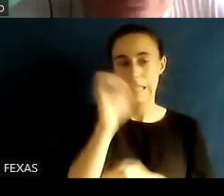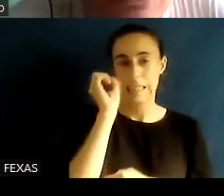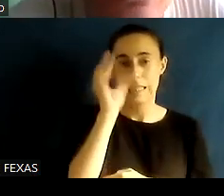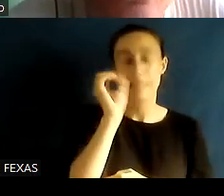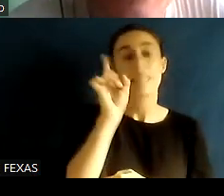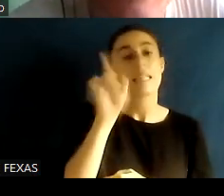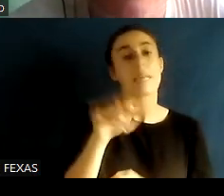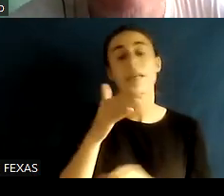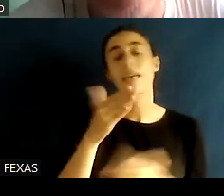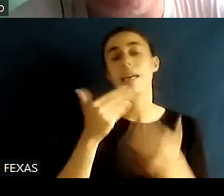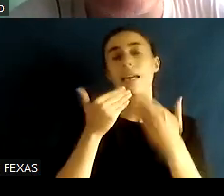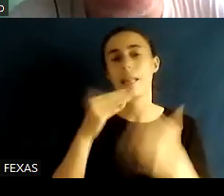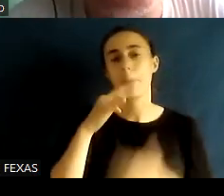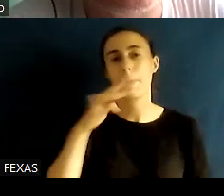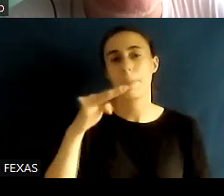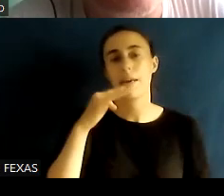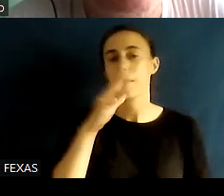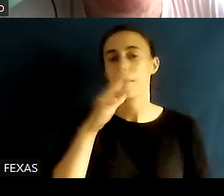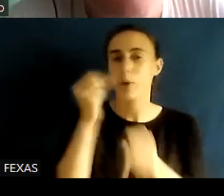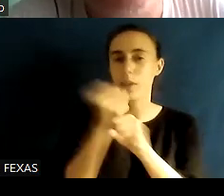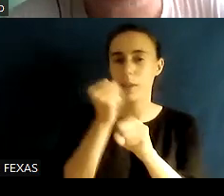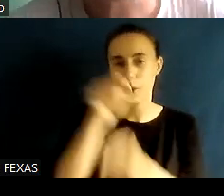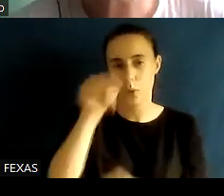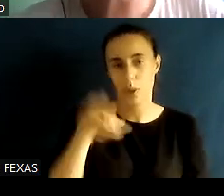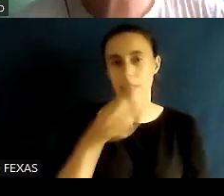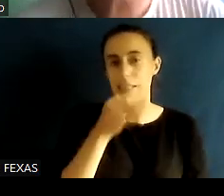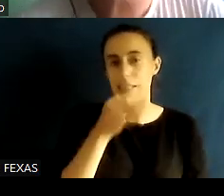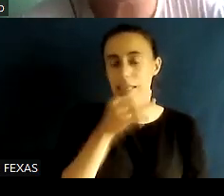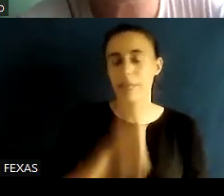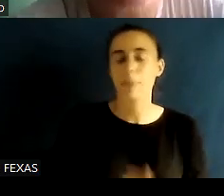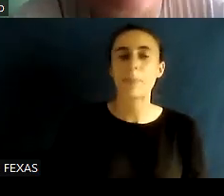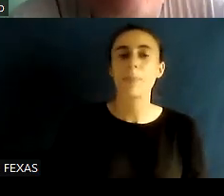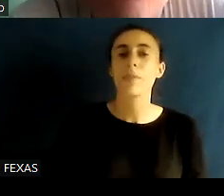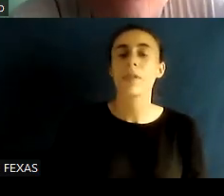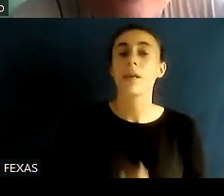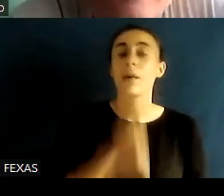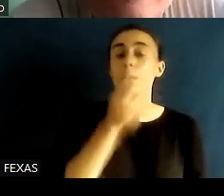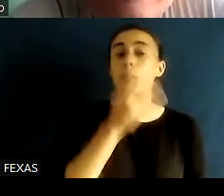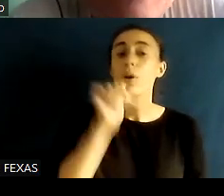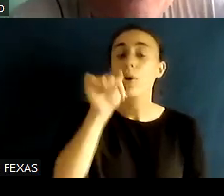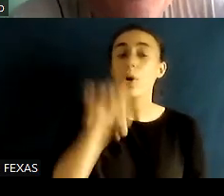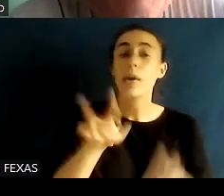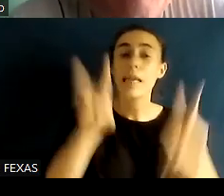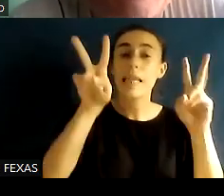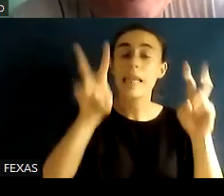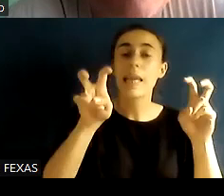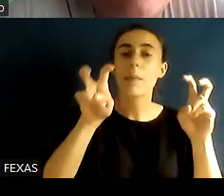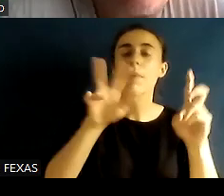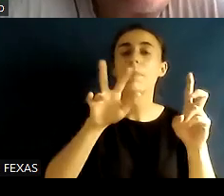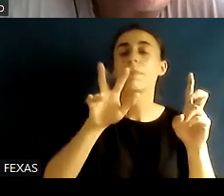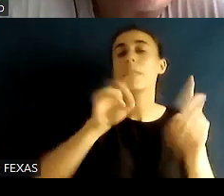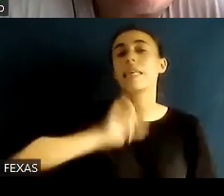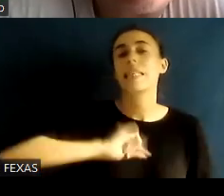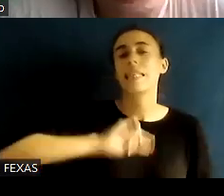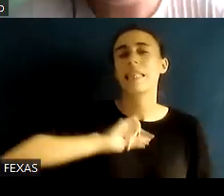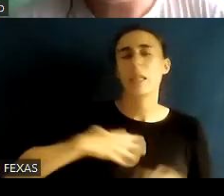Marina, por tu trabajo de esta tarde. Bueno, lo que vamos a revisar hoy es un poco el estado de desánimo.